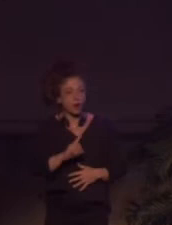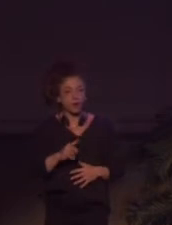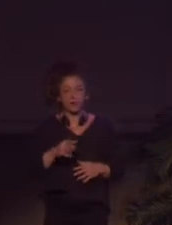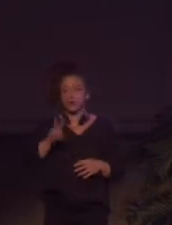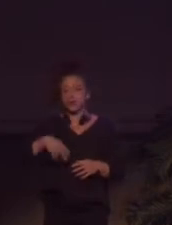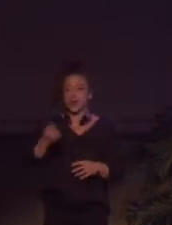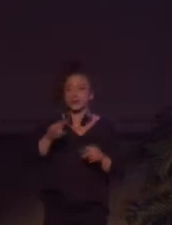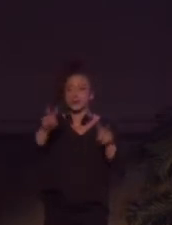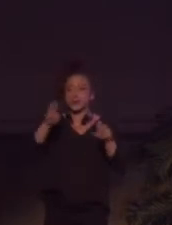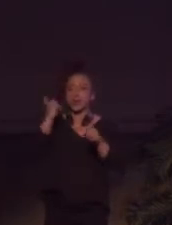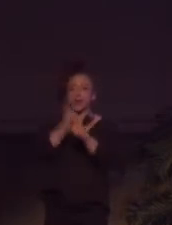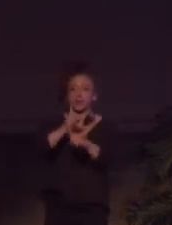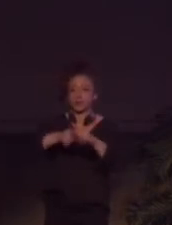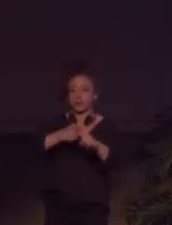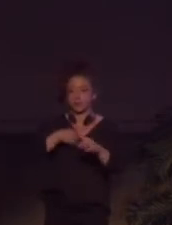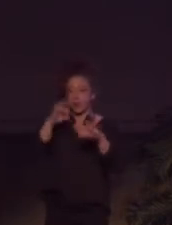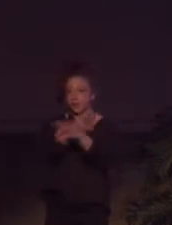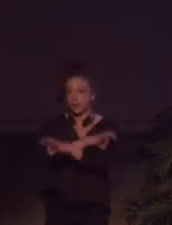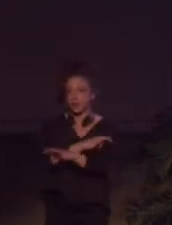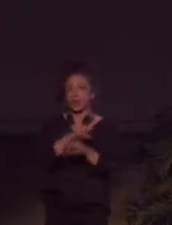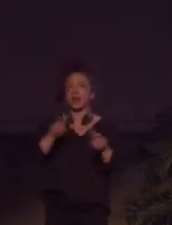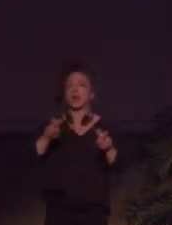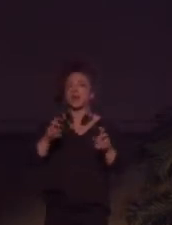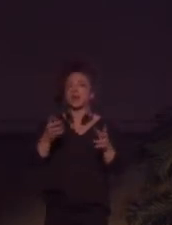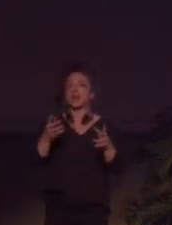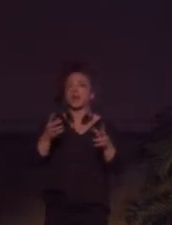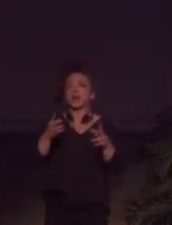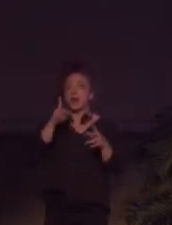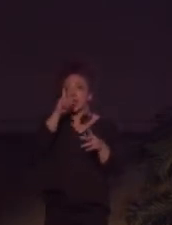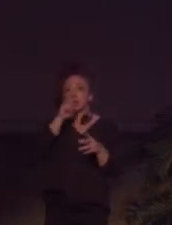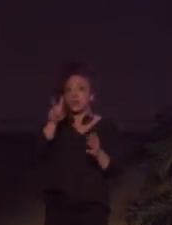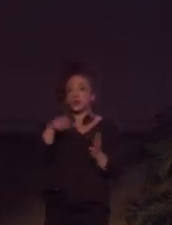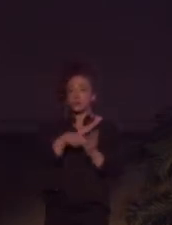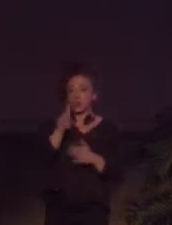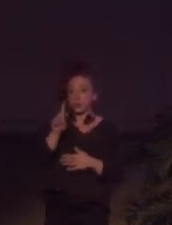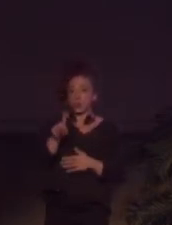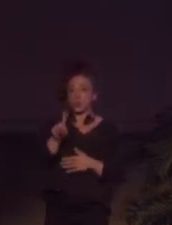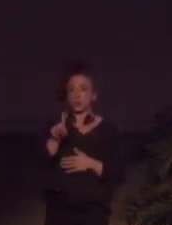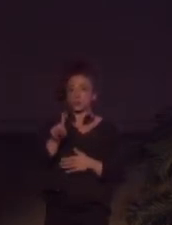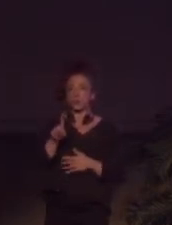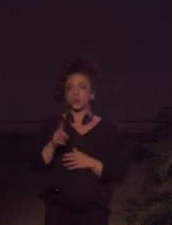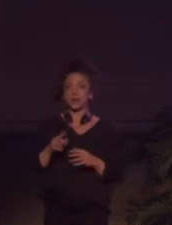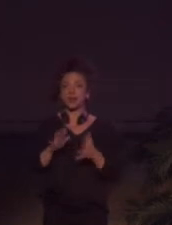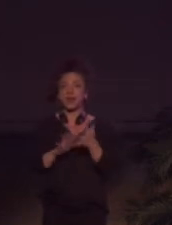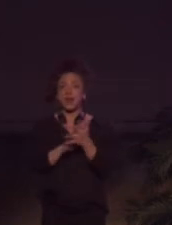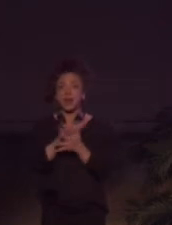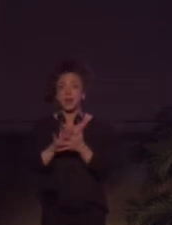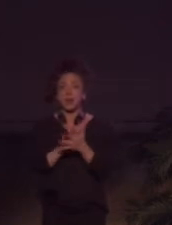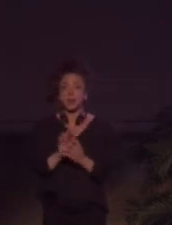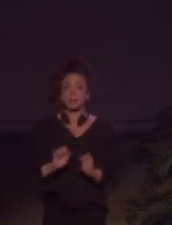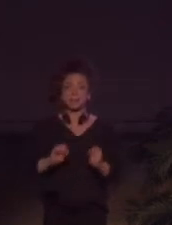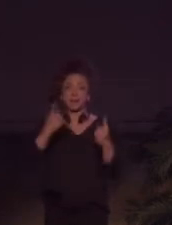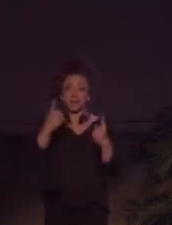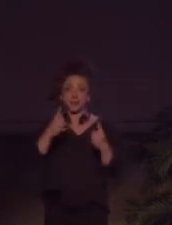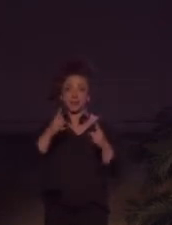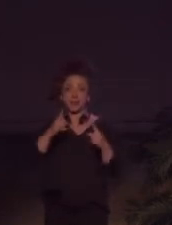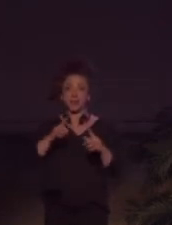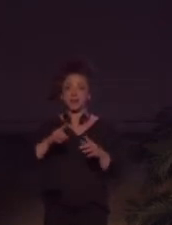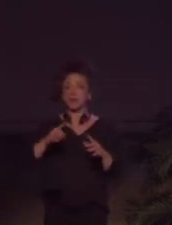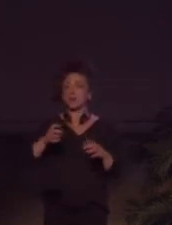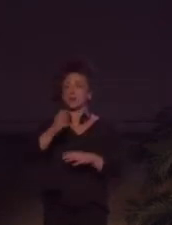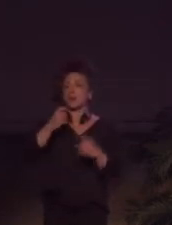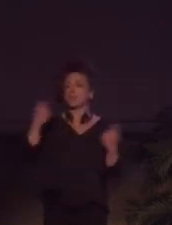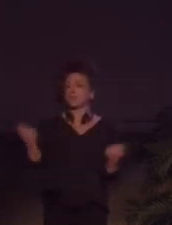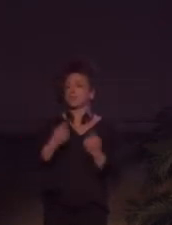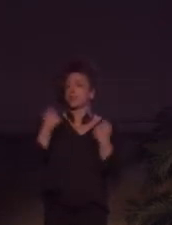era Una charla contra el sexo, afortunadamente era Paul Preciado, año 2001 estamos, y nos iba a hablar del manifiesto contrasexual. Vale, fuimos,